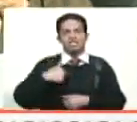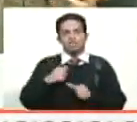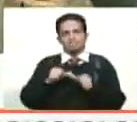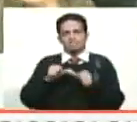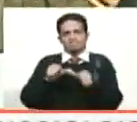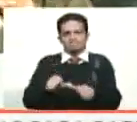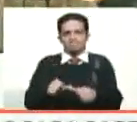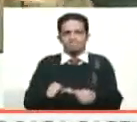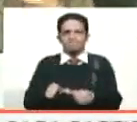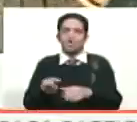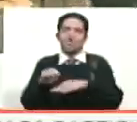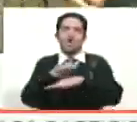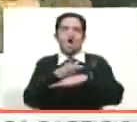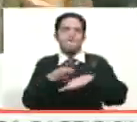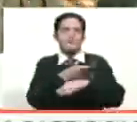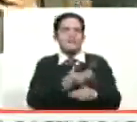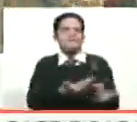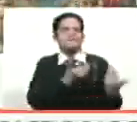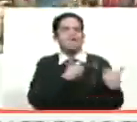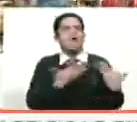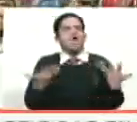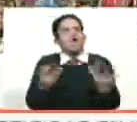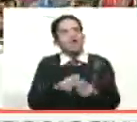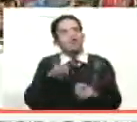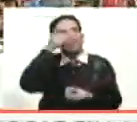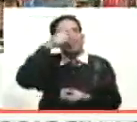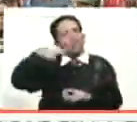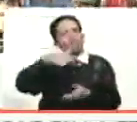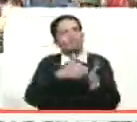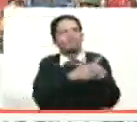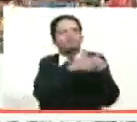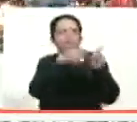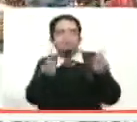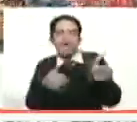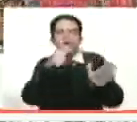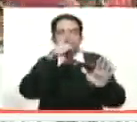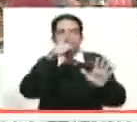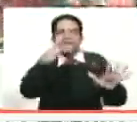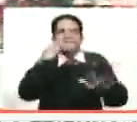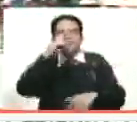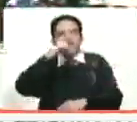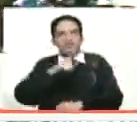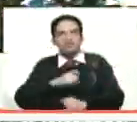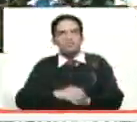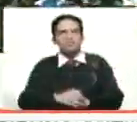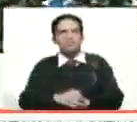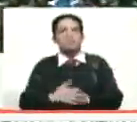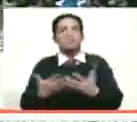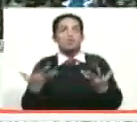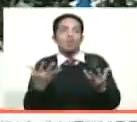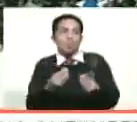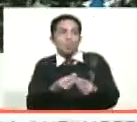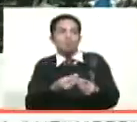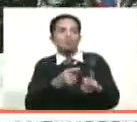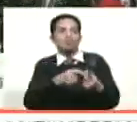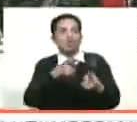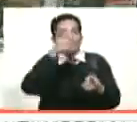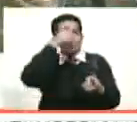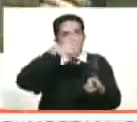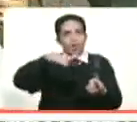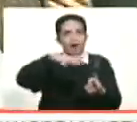gobernando junto al pueblo los 6 años que me tocan gobernar en unión cívico-militar, en